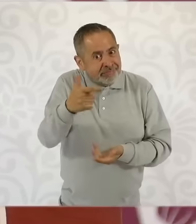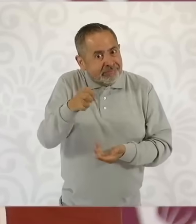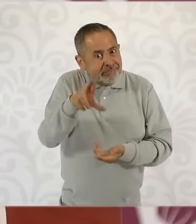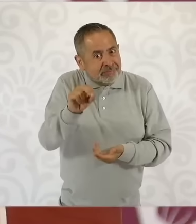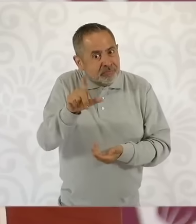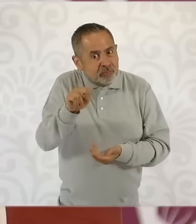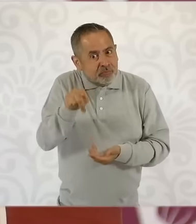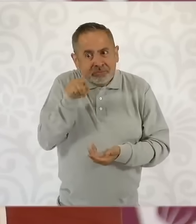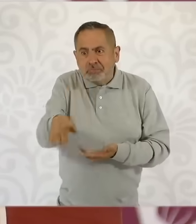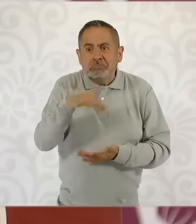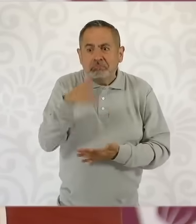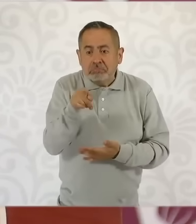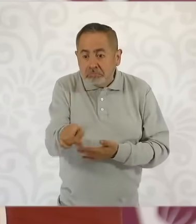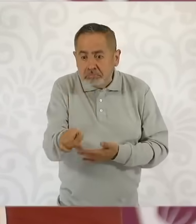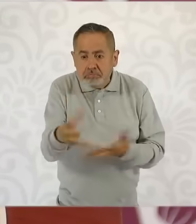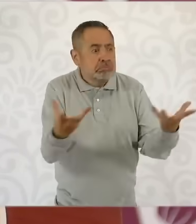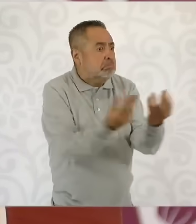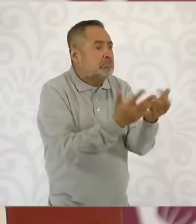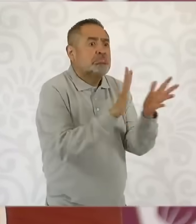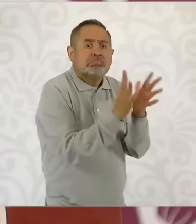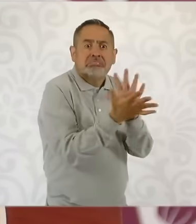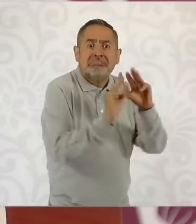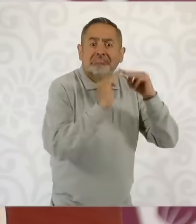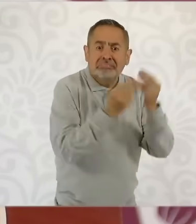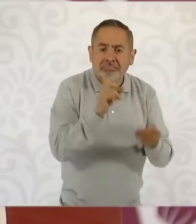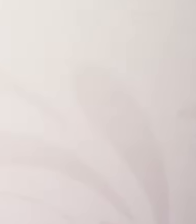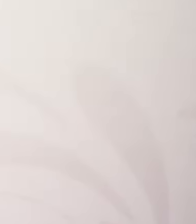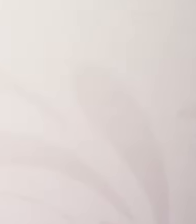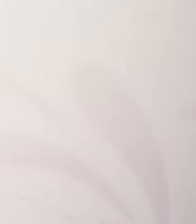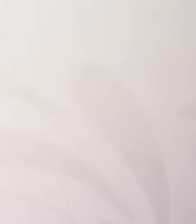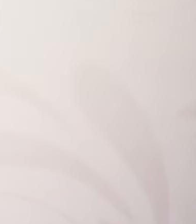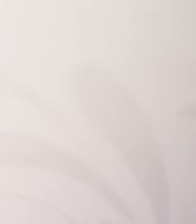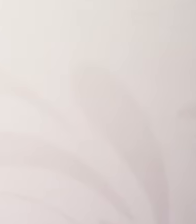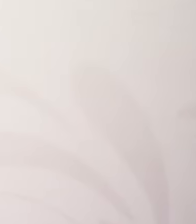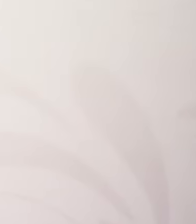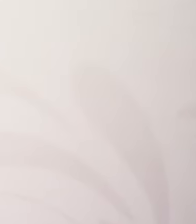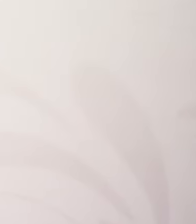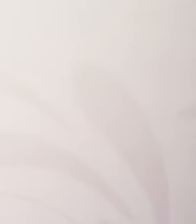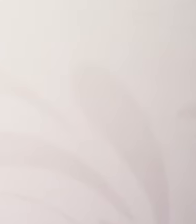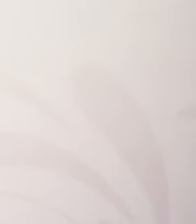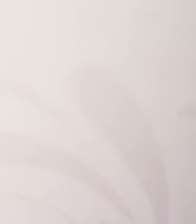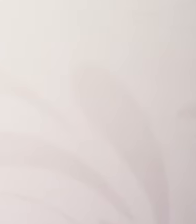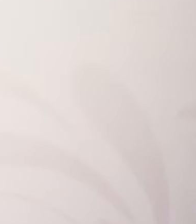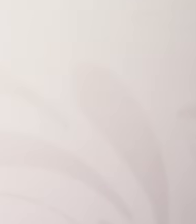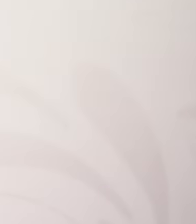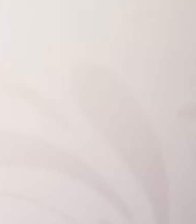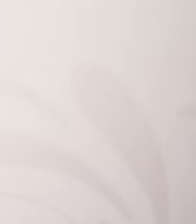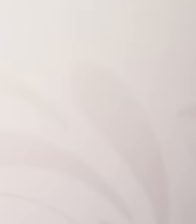Unidos por estar vinculado con un grupo delincuencial del cual se benefició